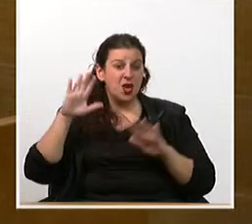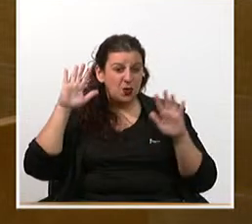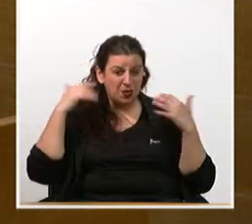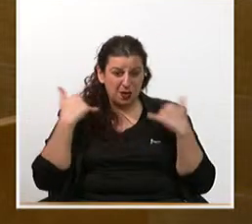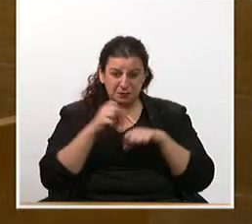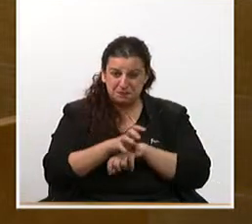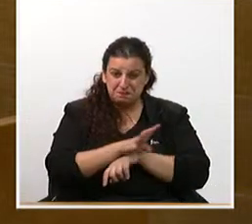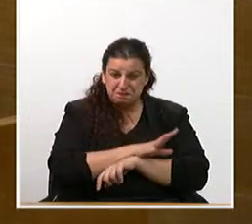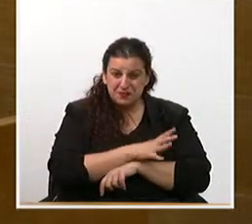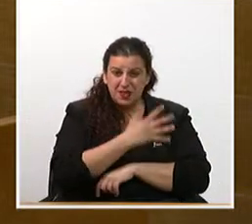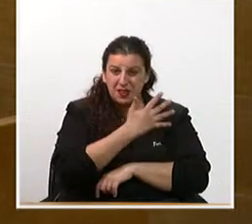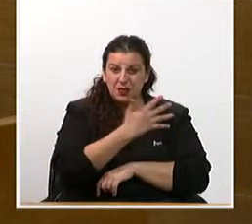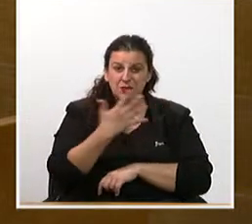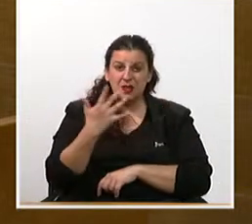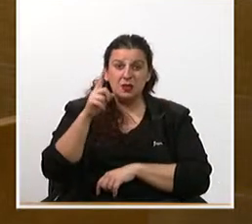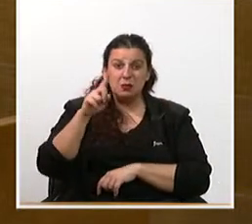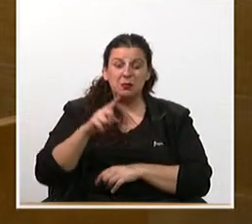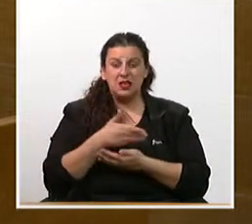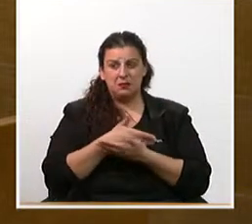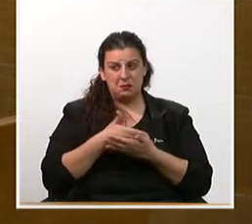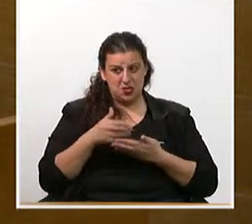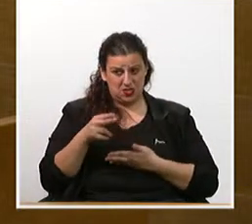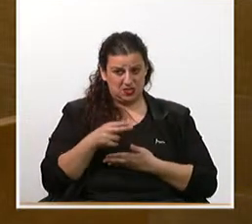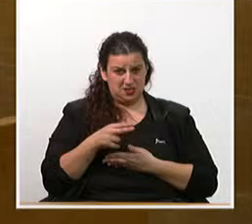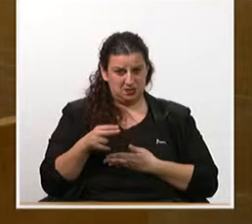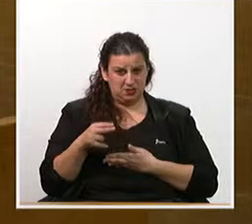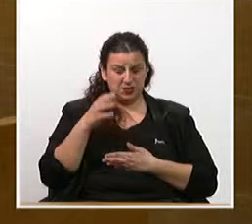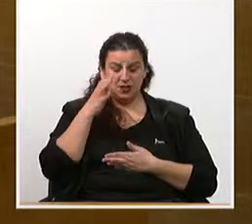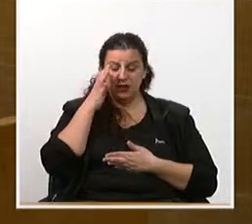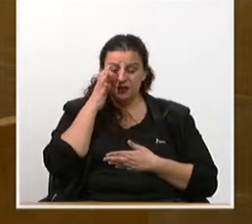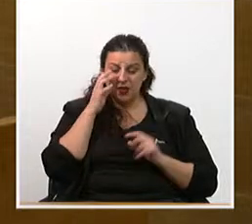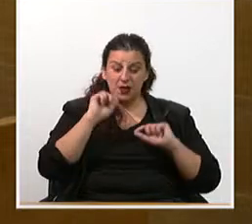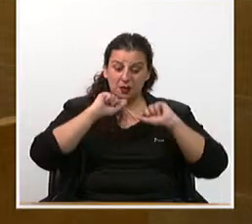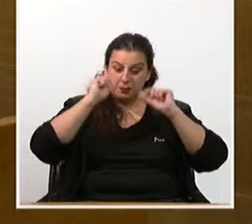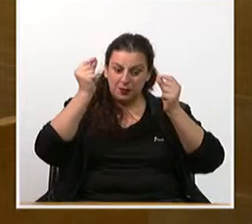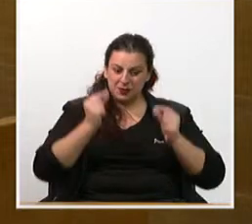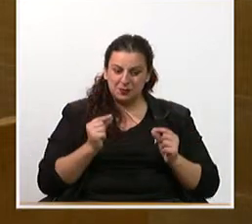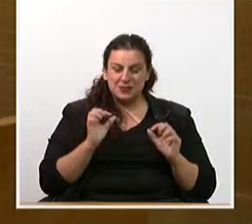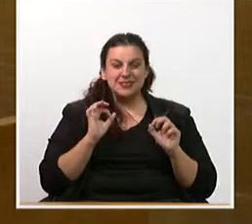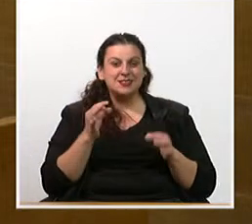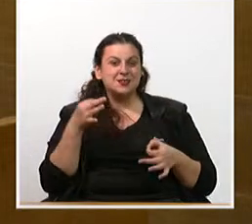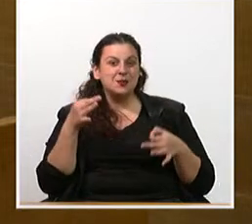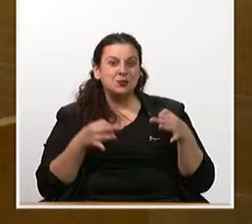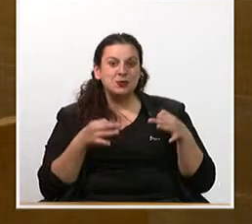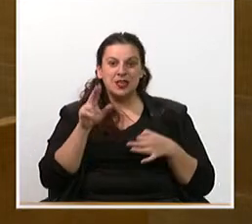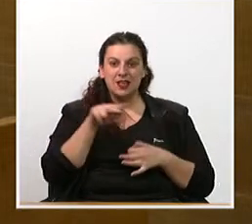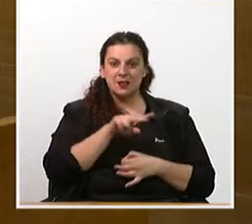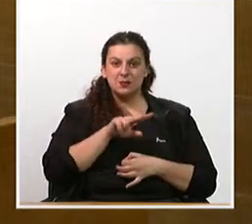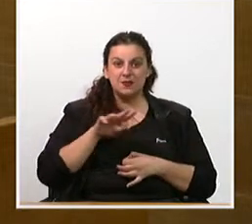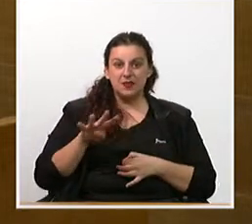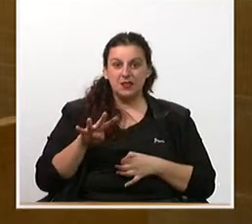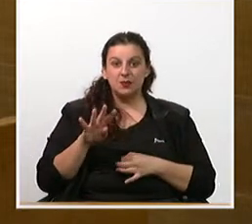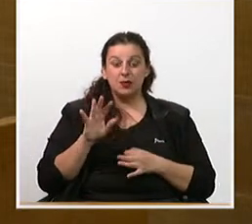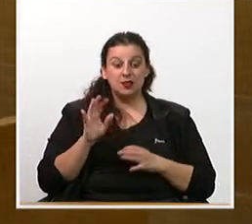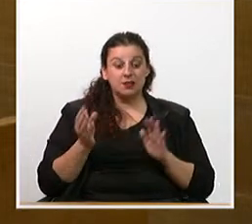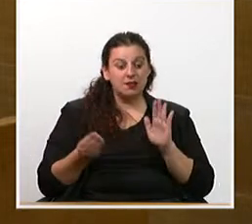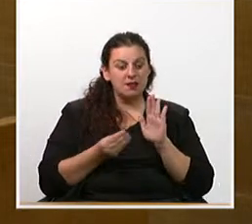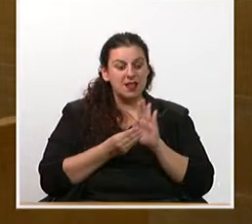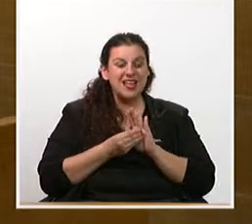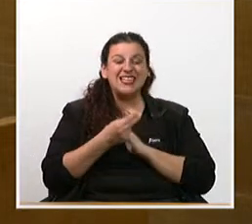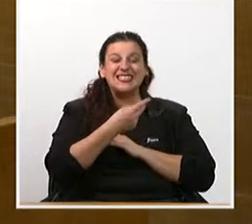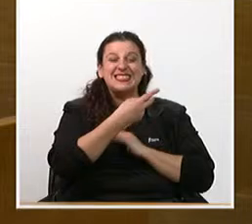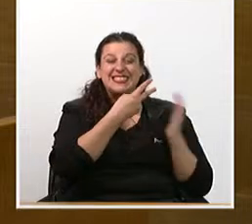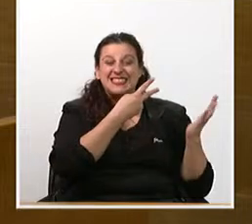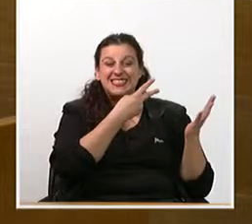55,000 millones de euros ha conseguido que el presupuesto para justicia en 2024 cuente con más de 760